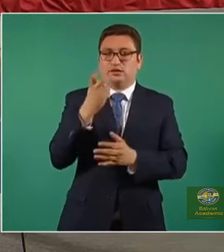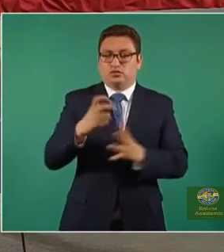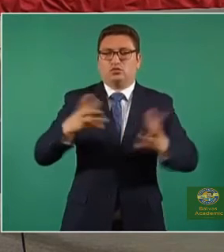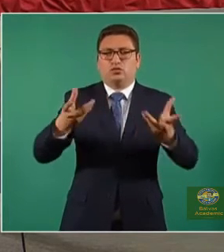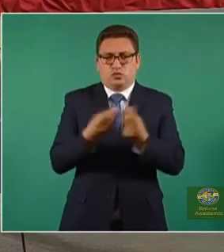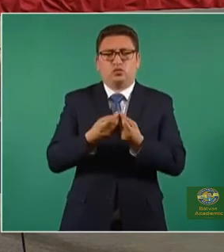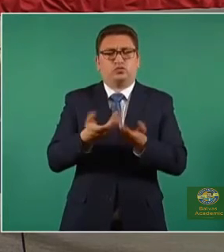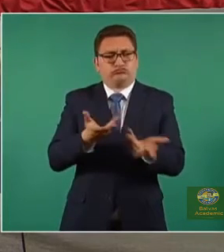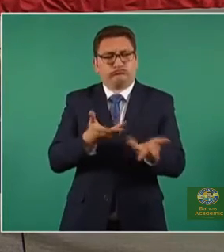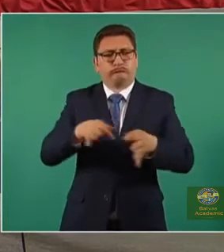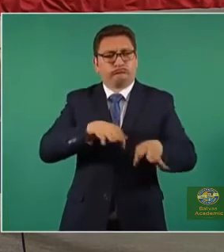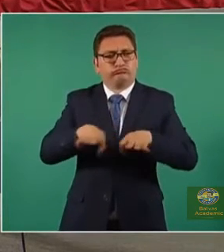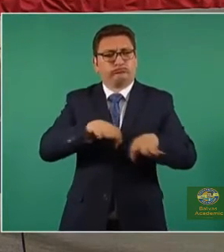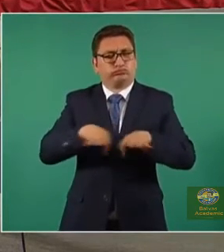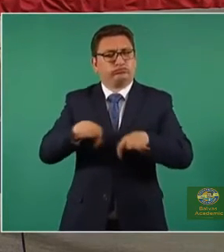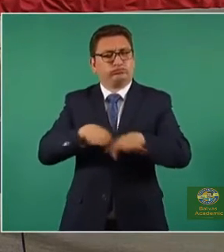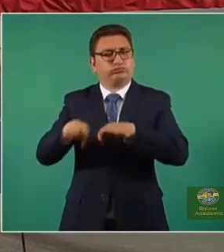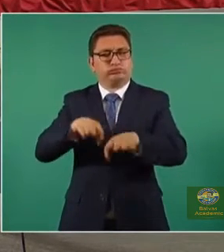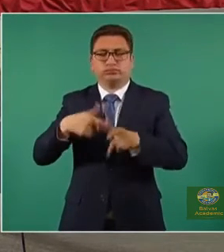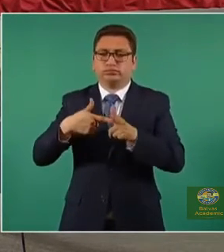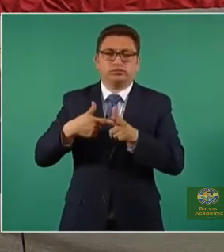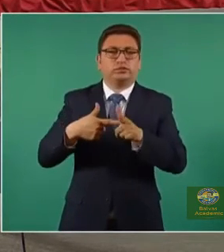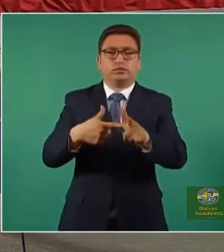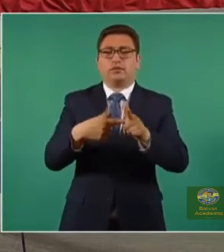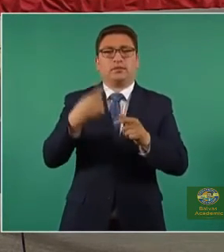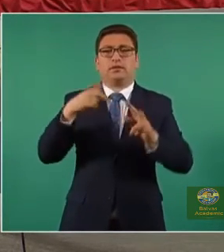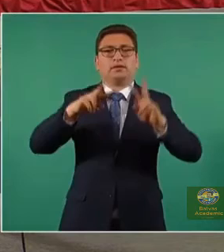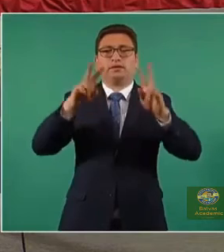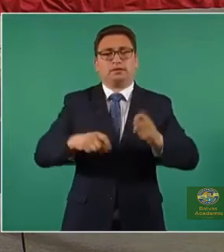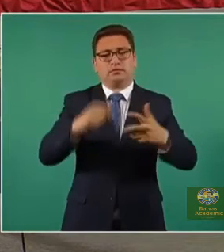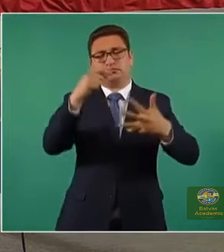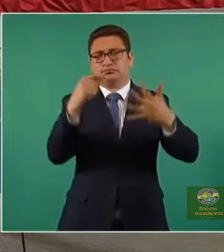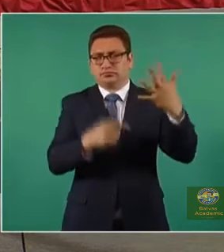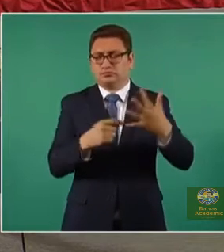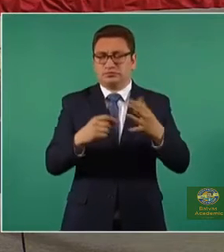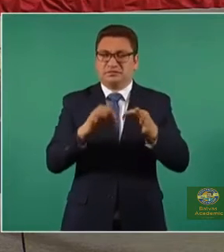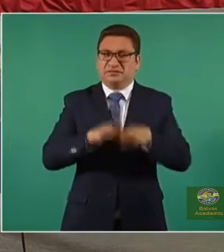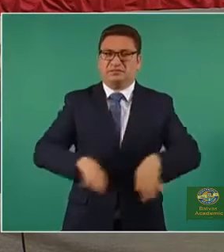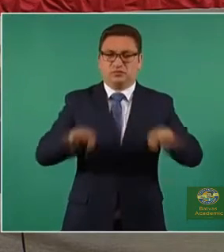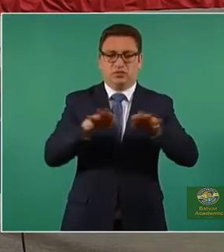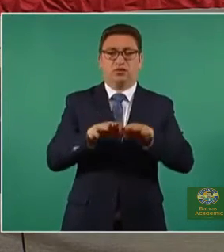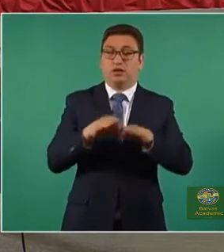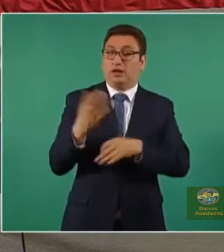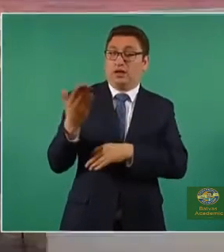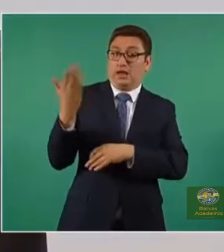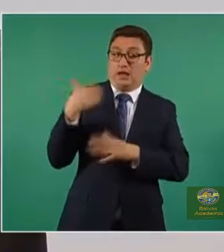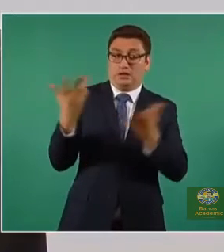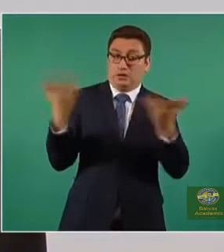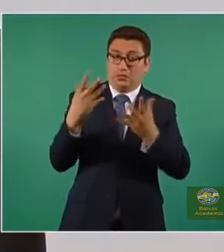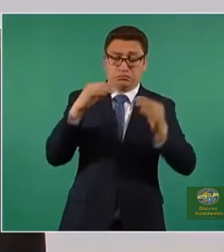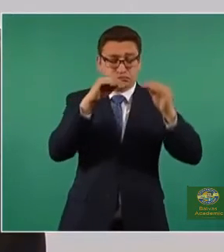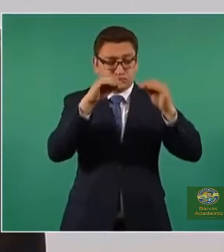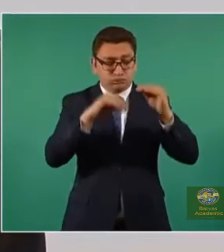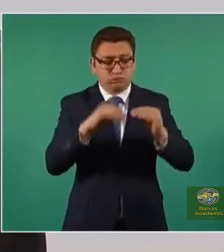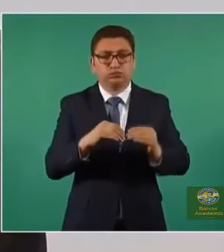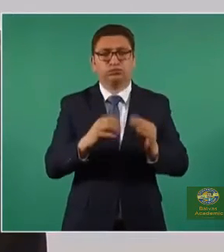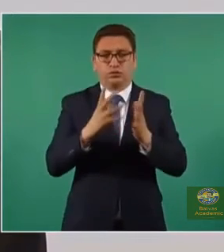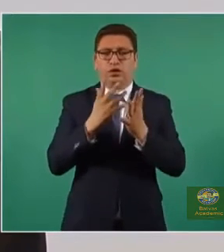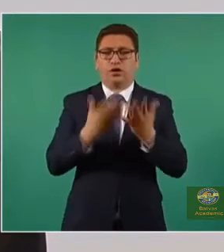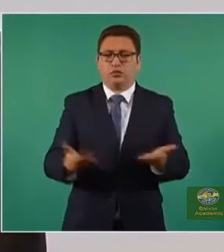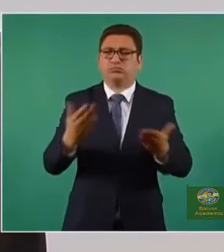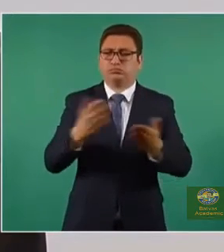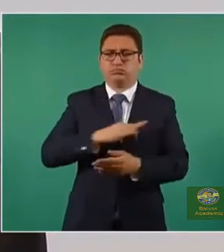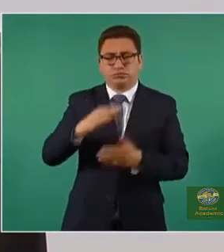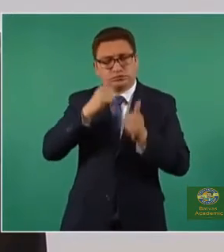a ser muy importante precisamente para fortalecer algunos aspectos que, si bien los hemos estado desarrollando, podemos todavía darle